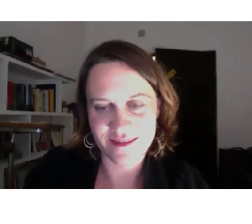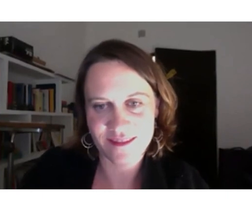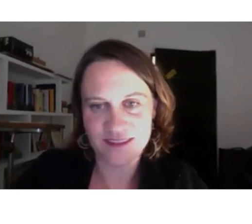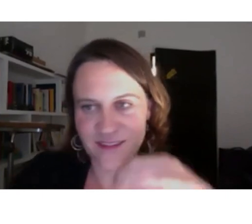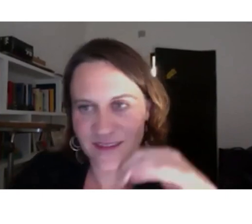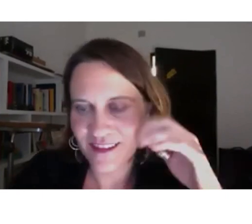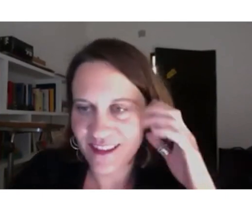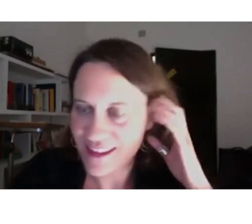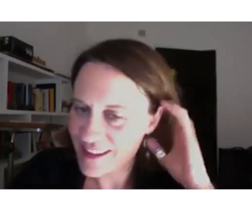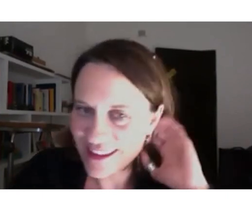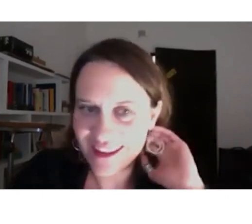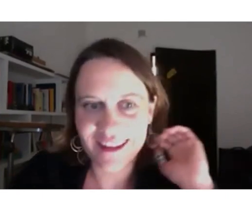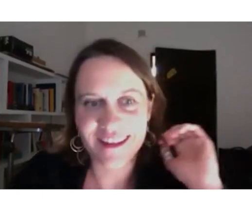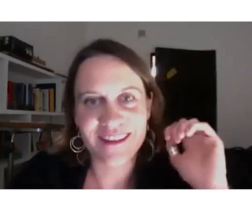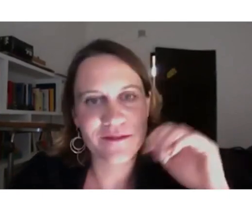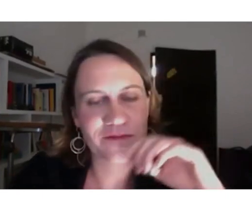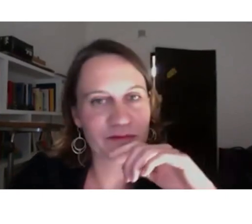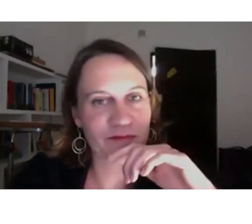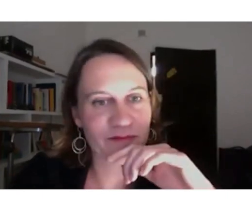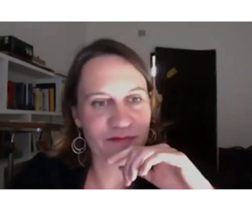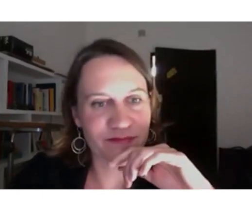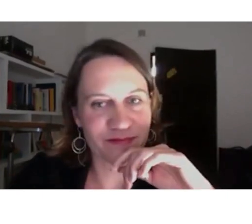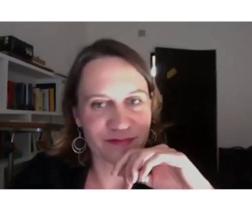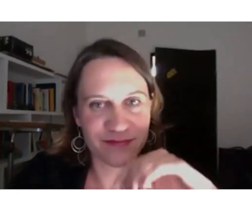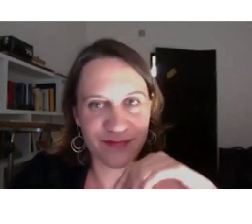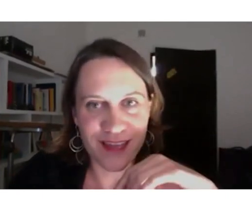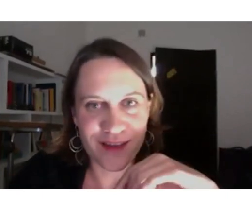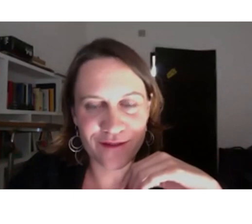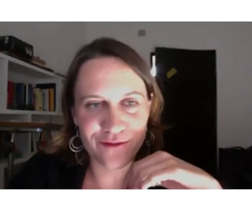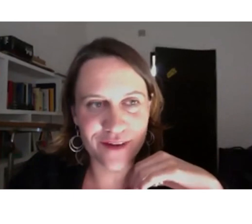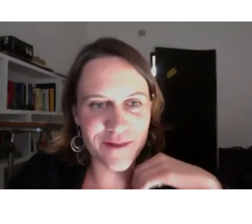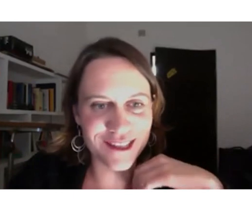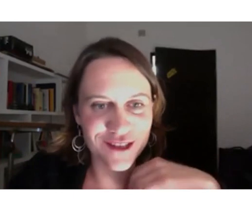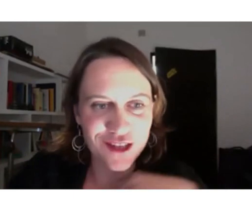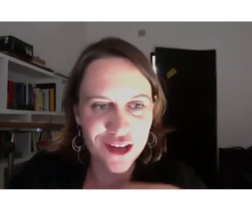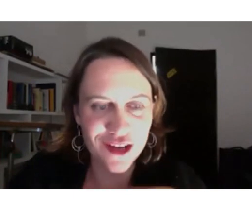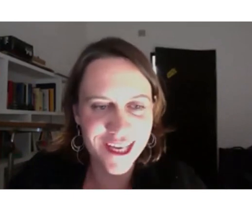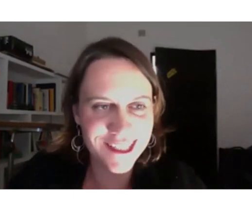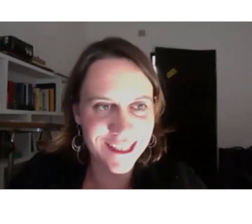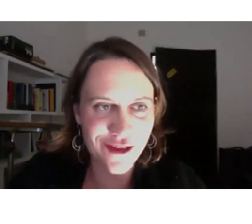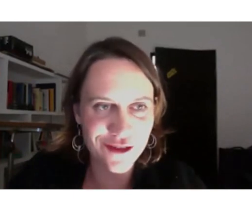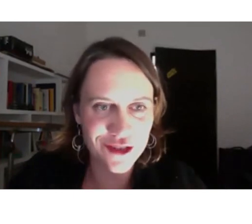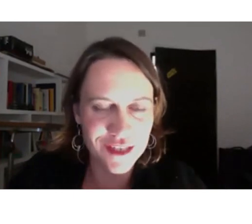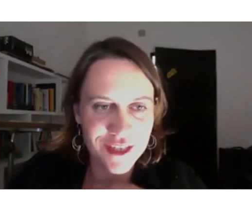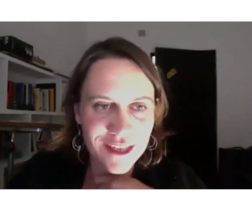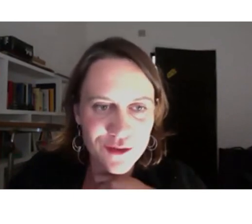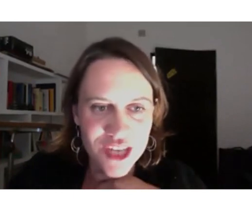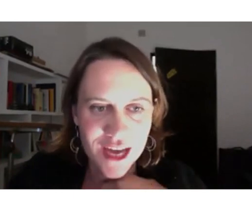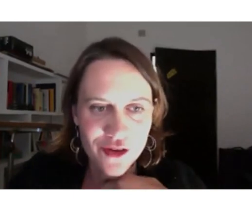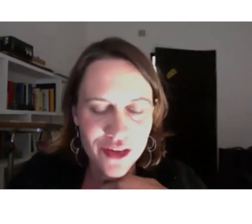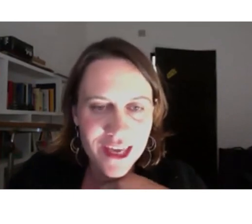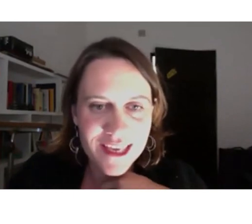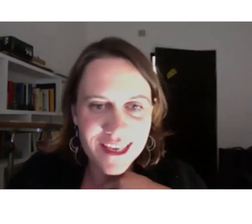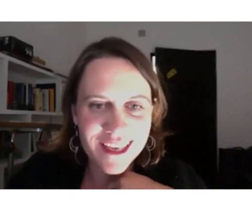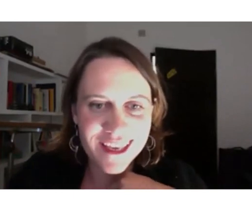Queridix. Cuiden a la planeta Tierra. Un abrazo a todas, a todos los que nos han